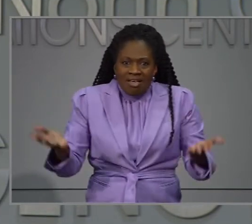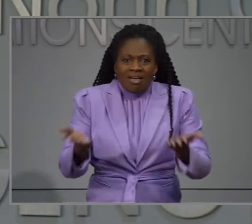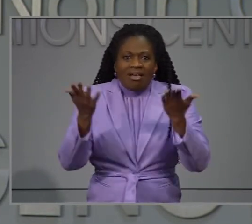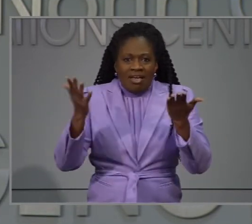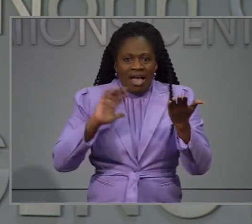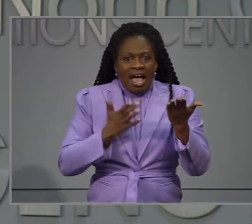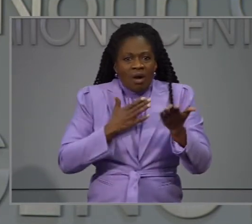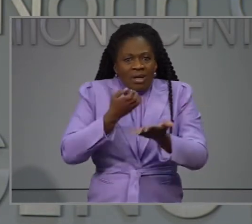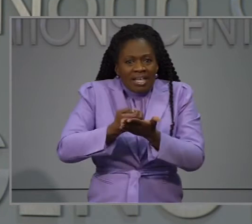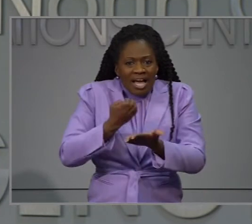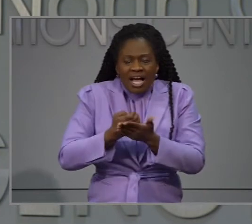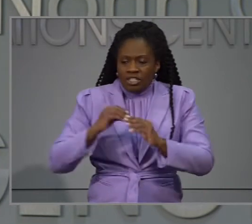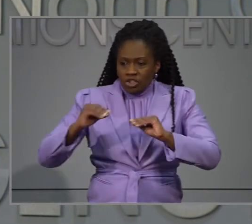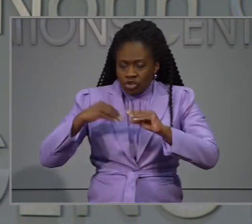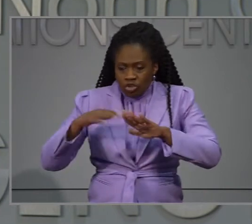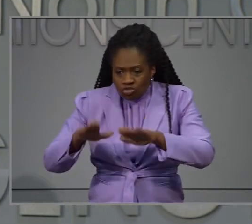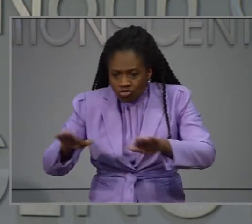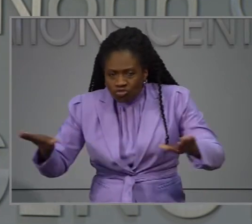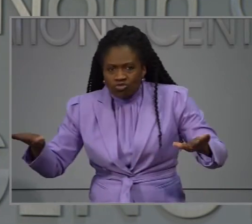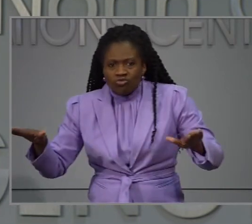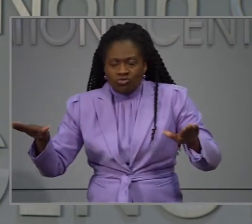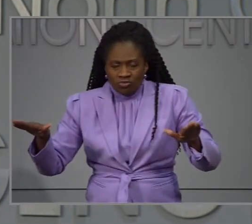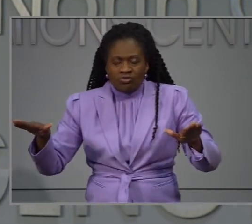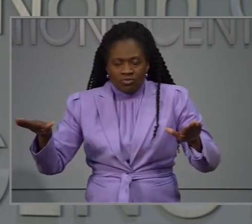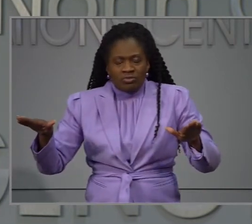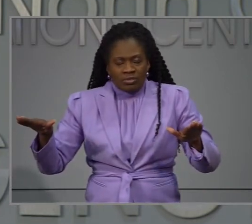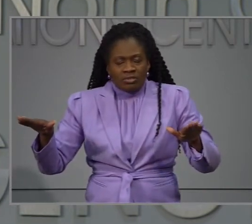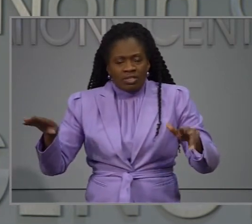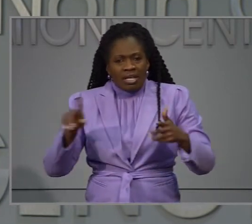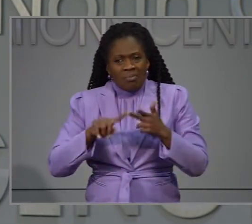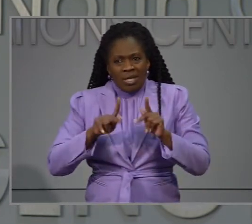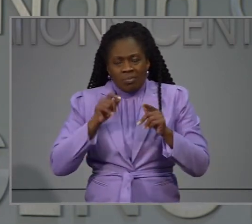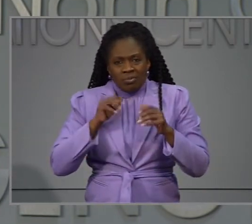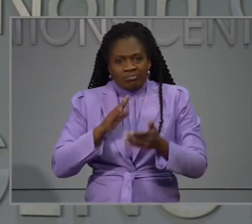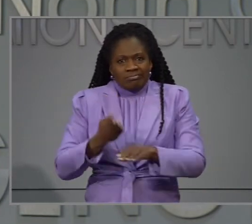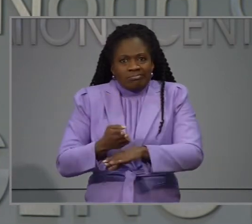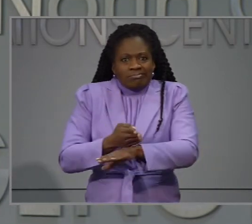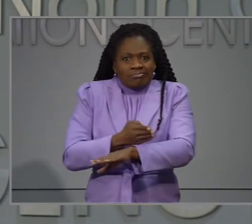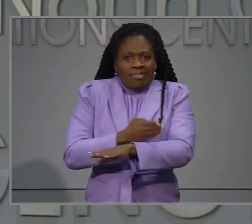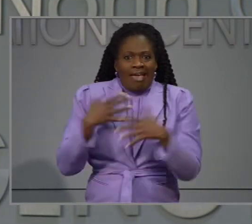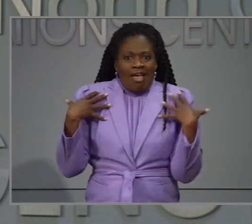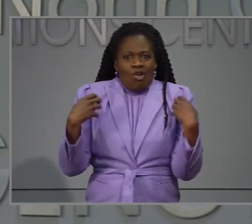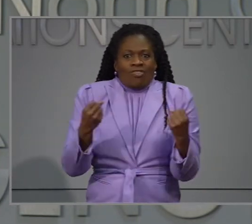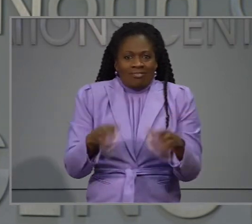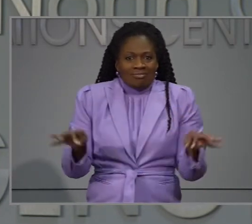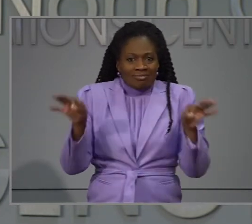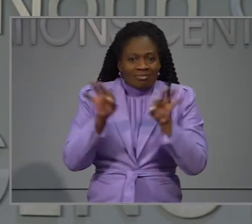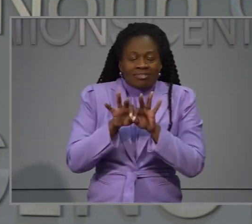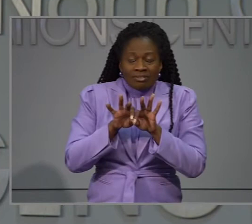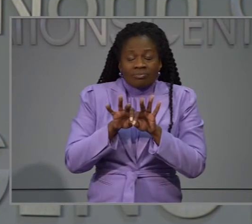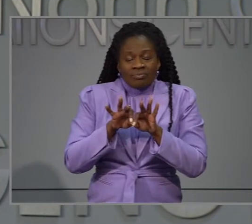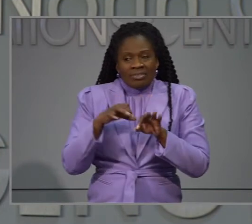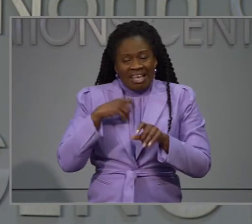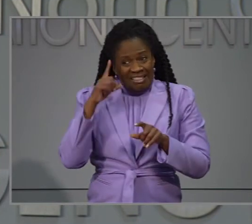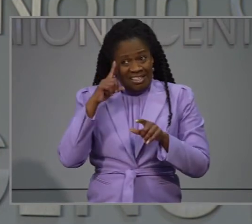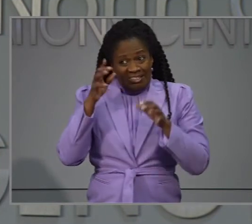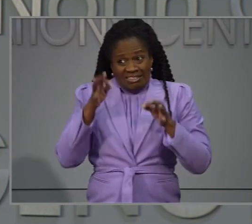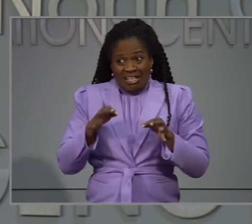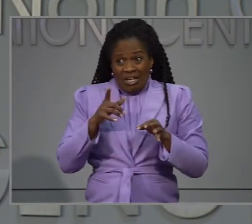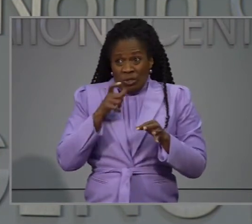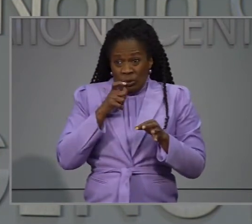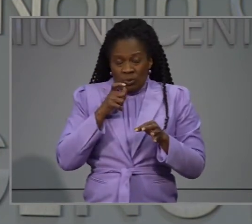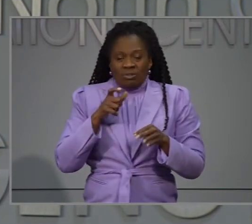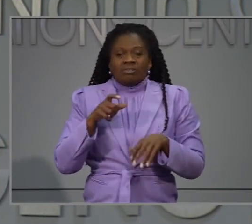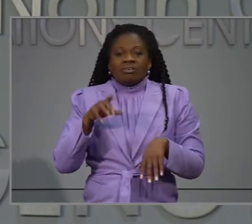rurales para reiniciar la economía y ayudar a nuestros niños y que las personas estén más sanas yo creo que va a depender